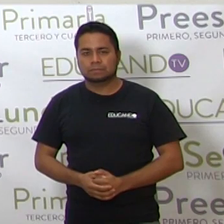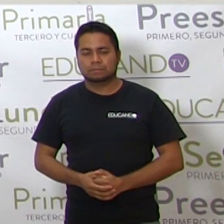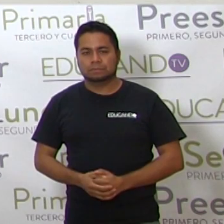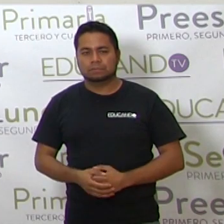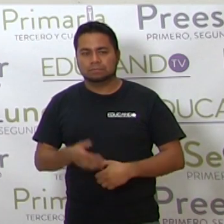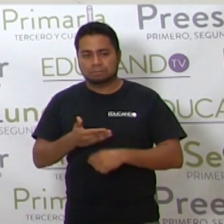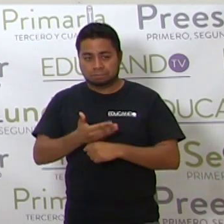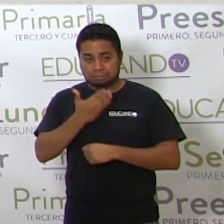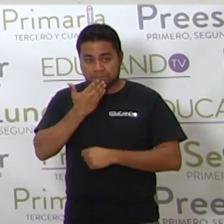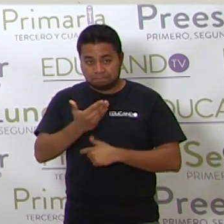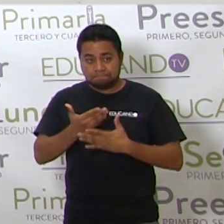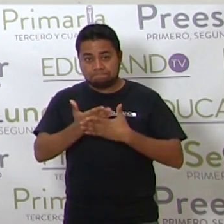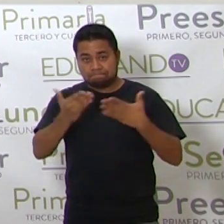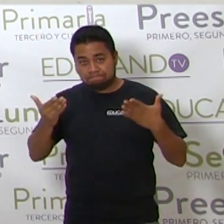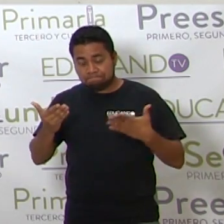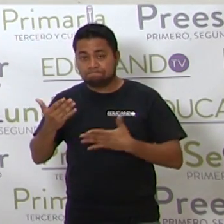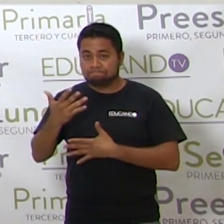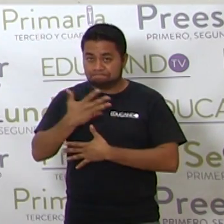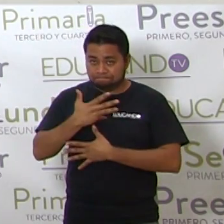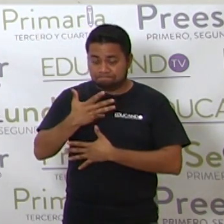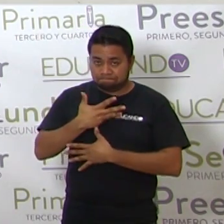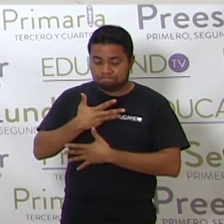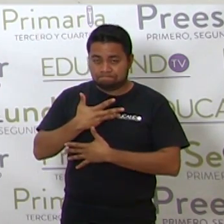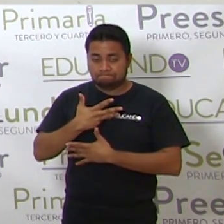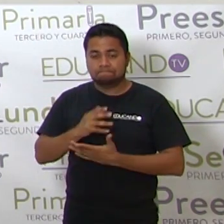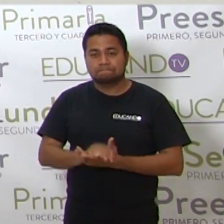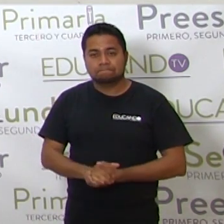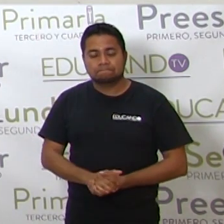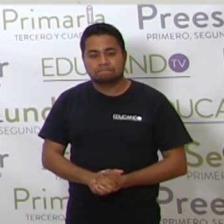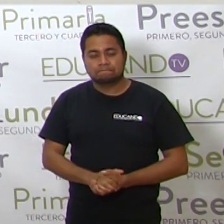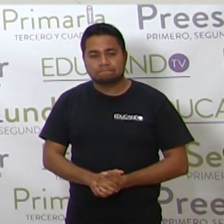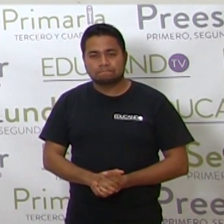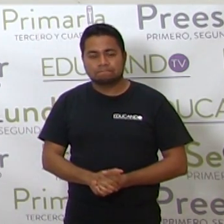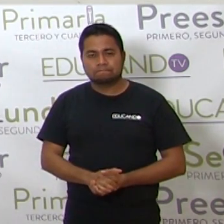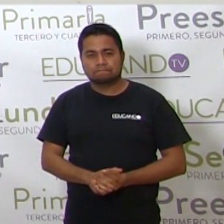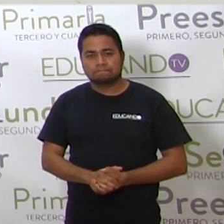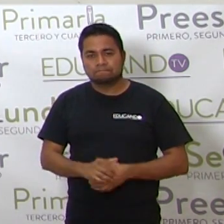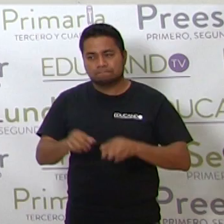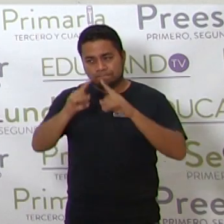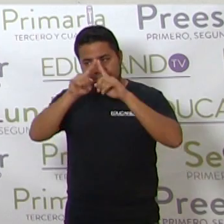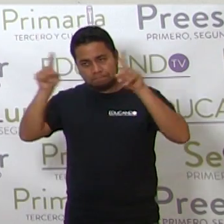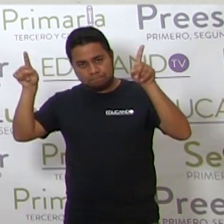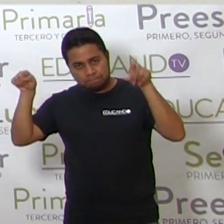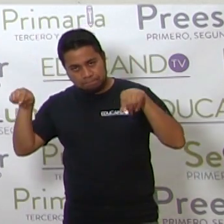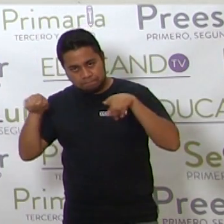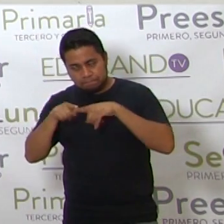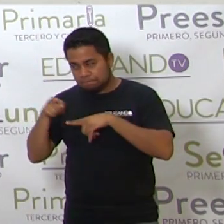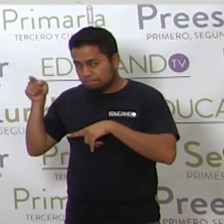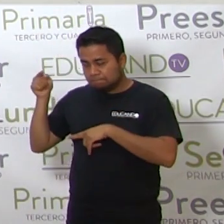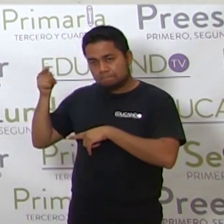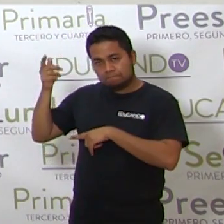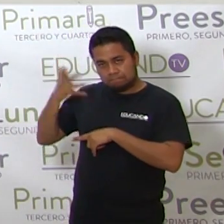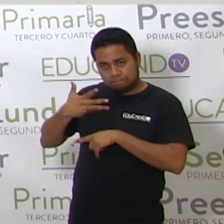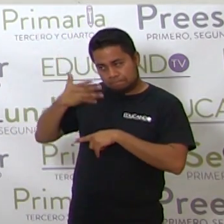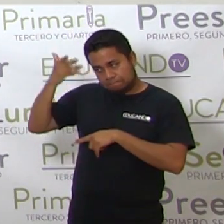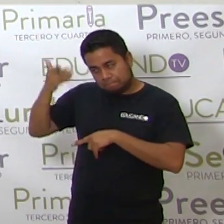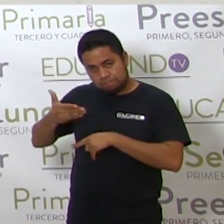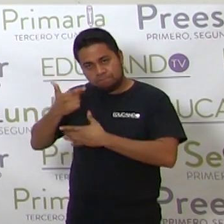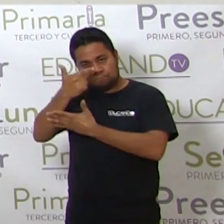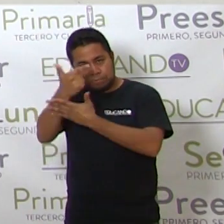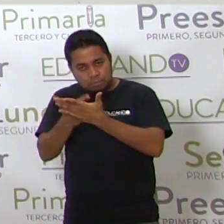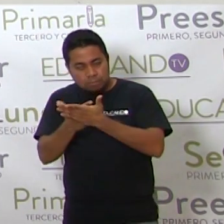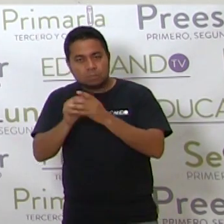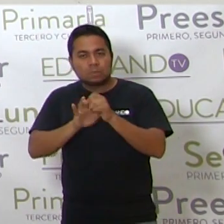tenemos este está serie o esta lista de